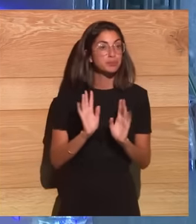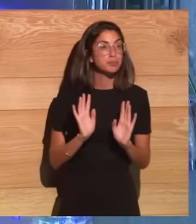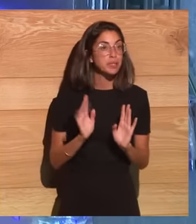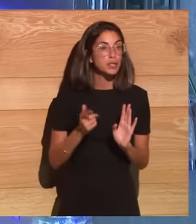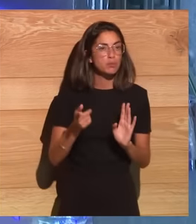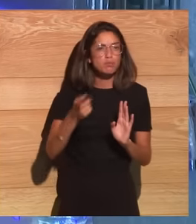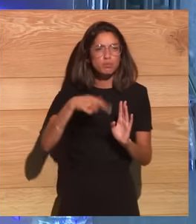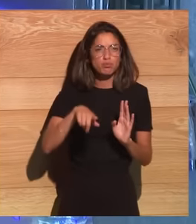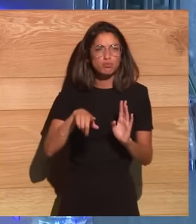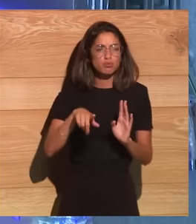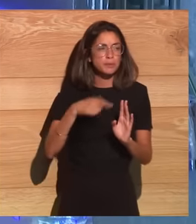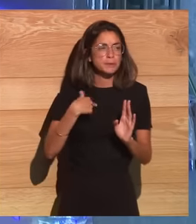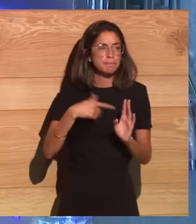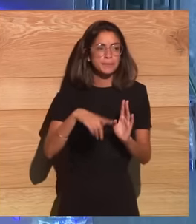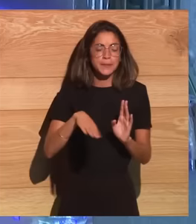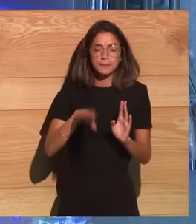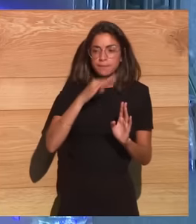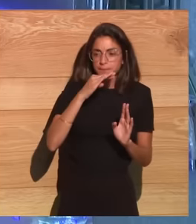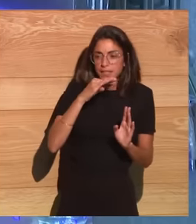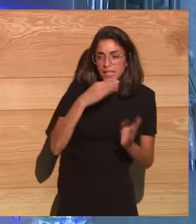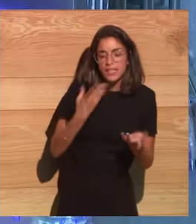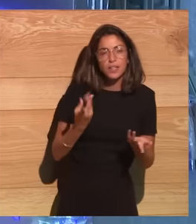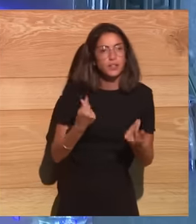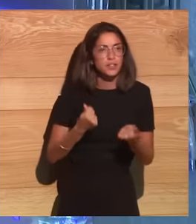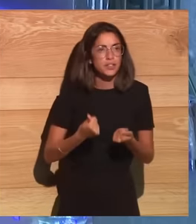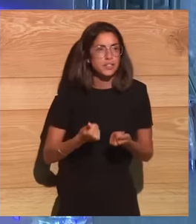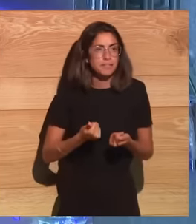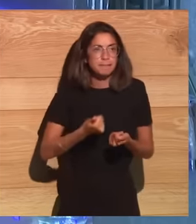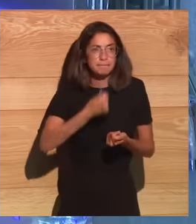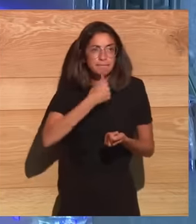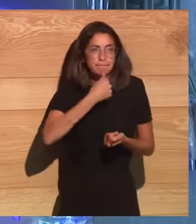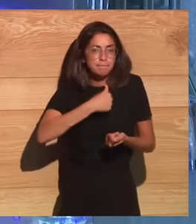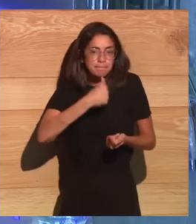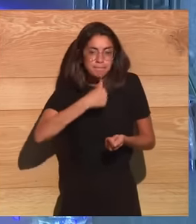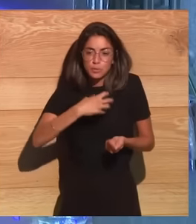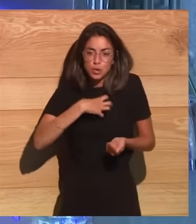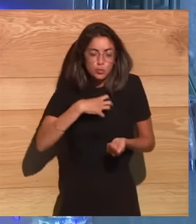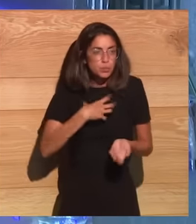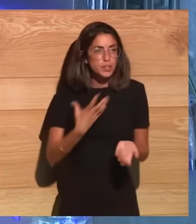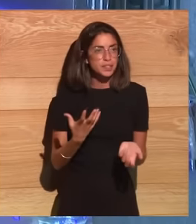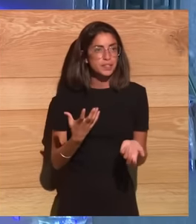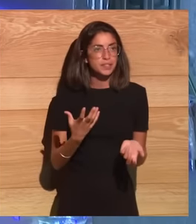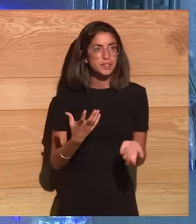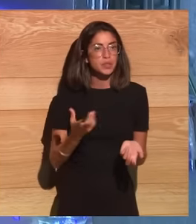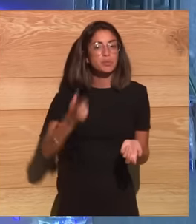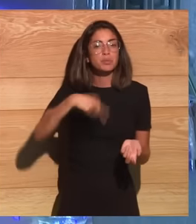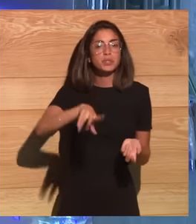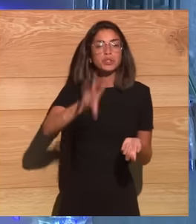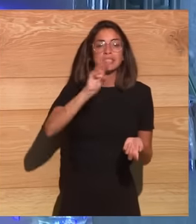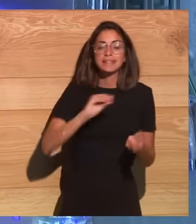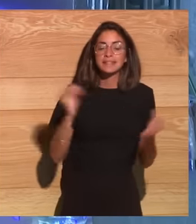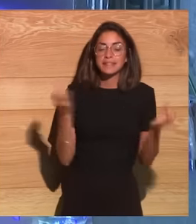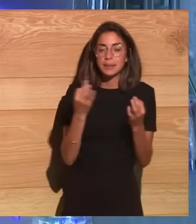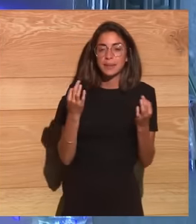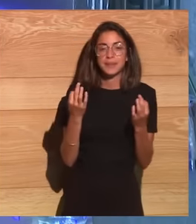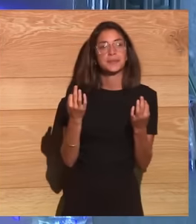raro. Estabas insoportable. Ya, sí. Completamente insoportable. Claro, sí. Es que Tenéis que entender que Arturo de natural es una